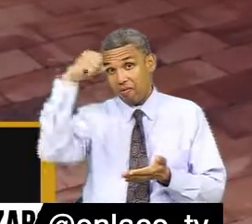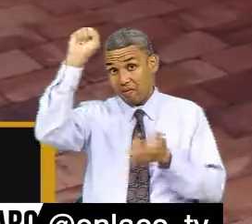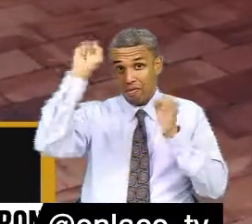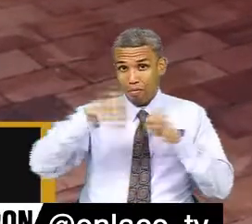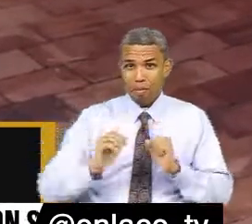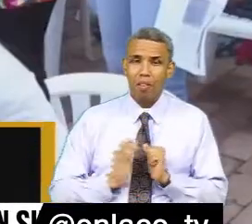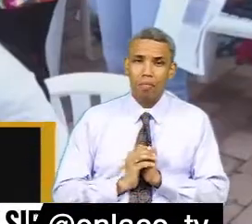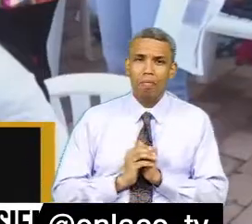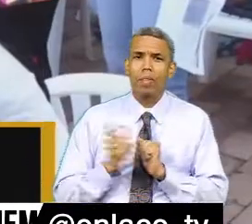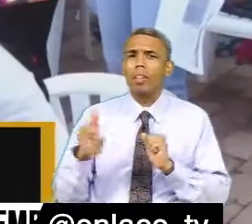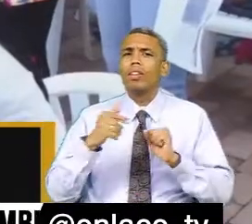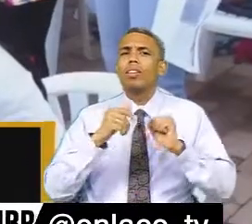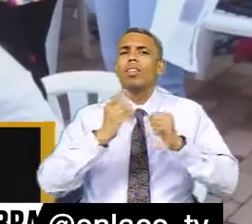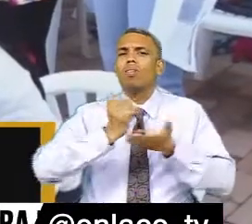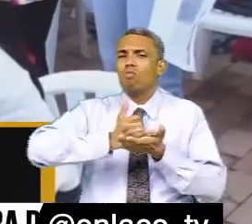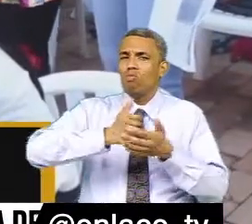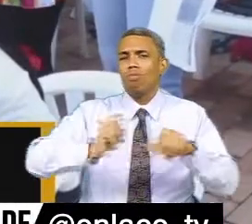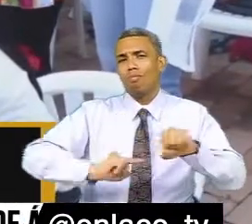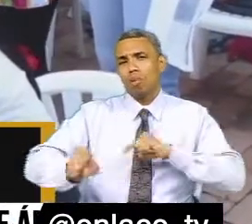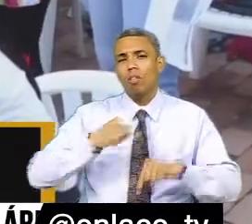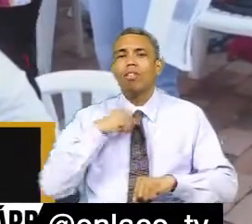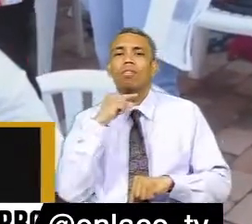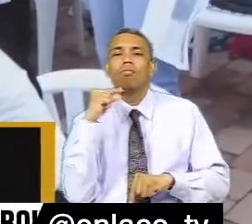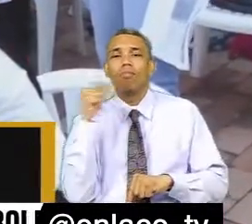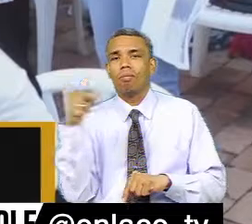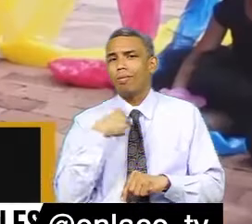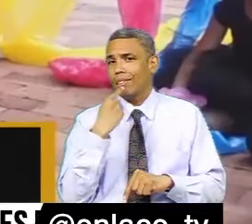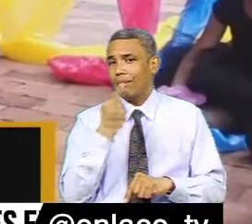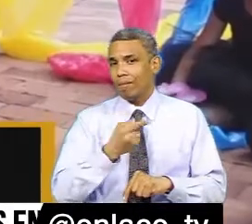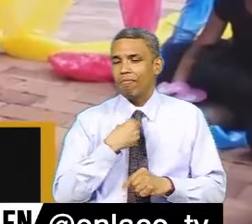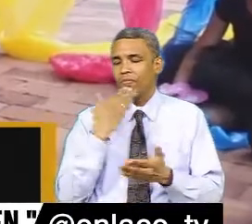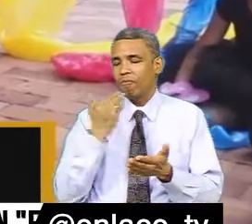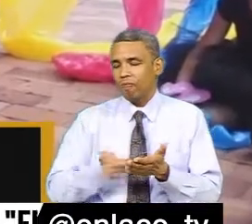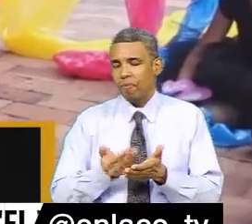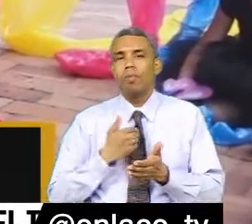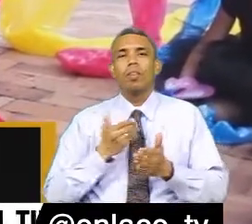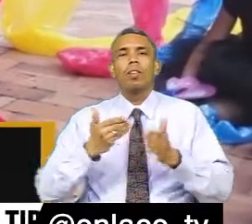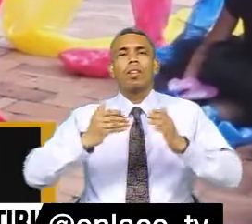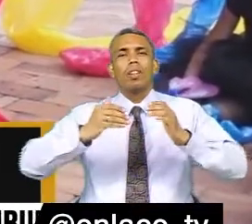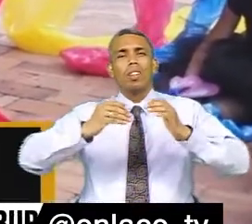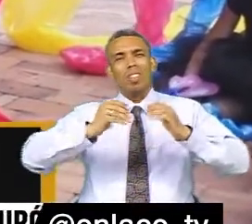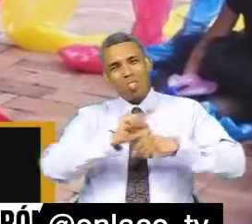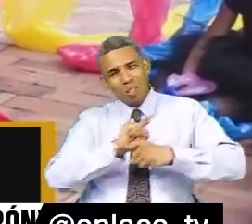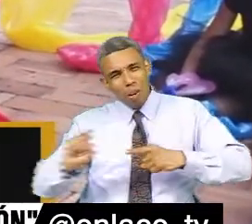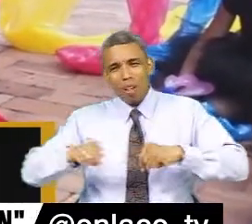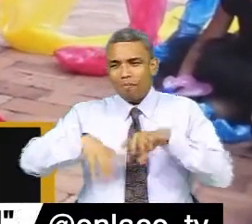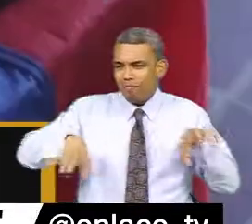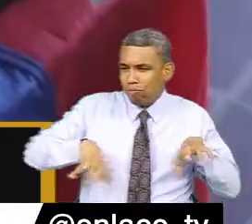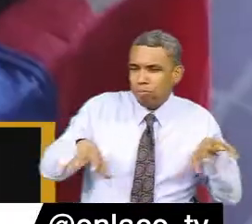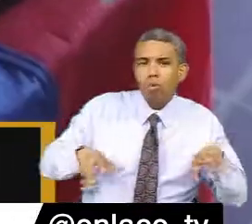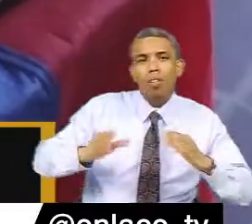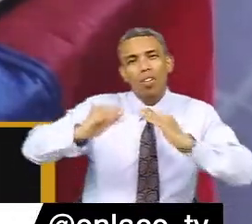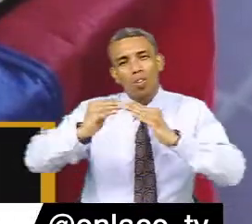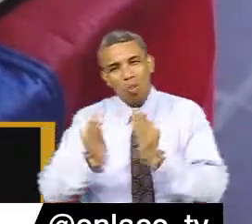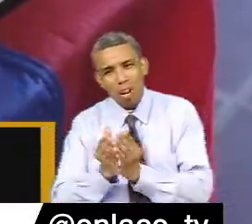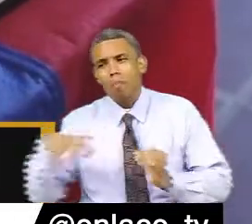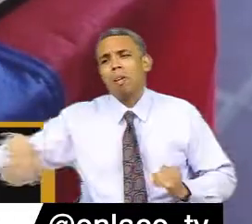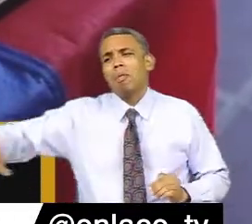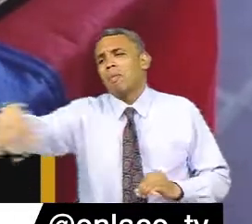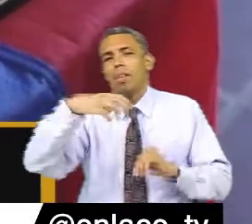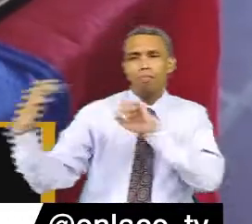plantel educativo agradecen el respaldo y apoyo que a lo largo de la semana han brindado a las actividades con las que se celebran los 63 años